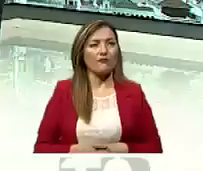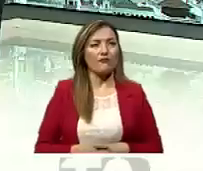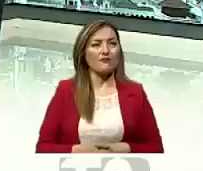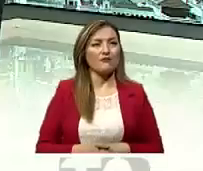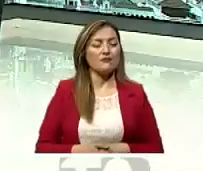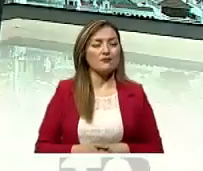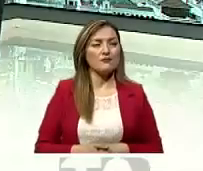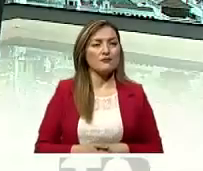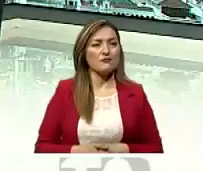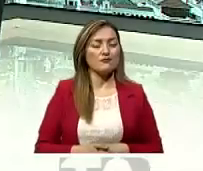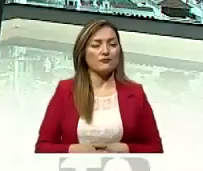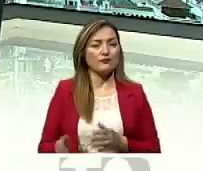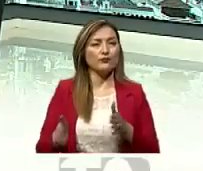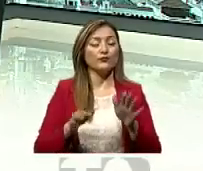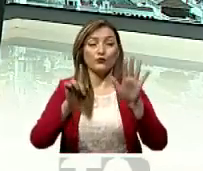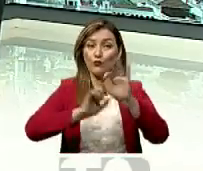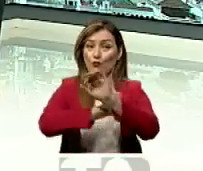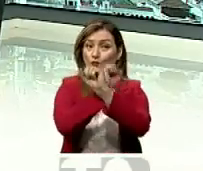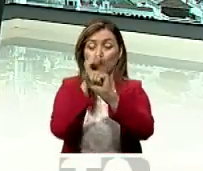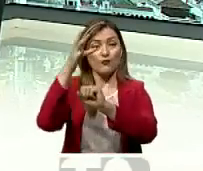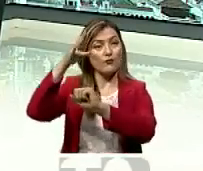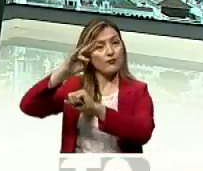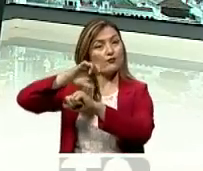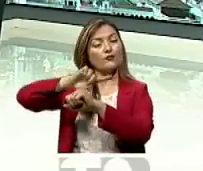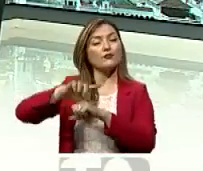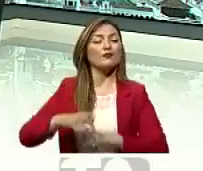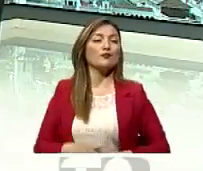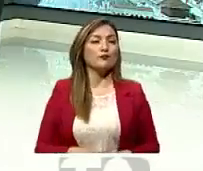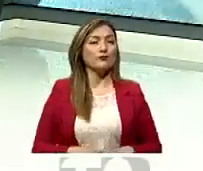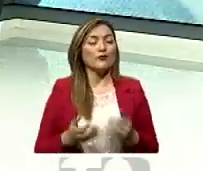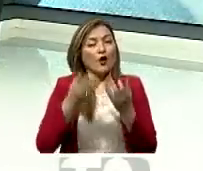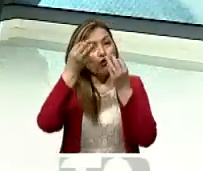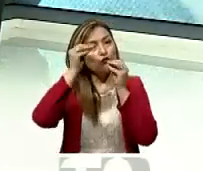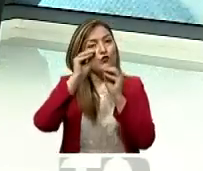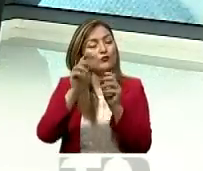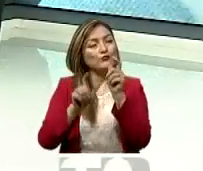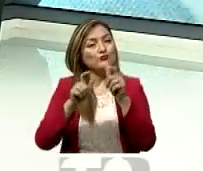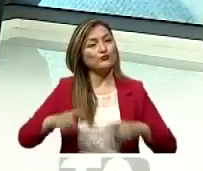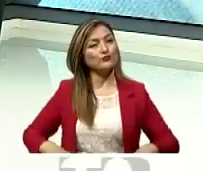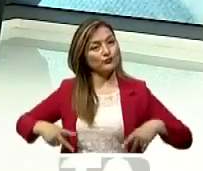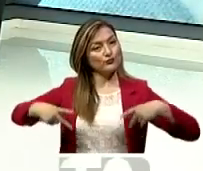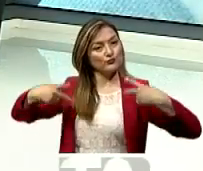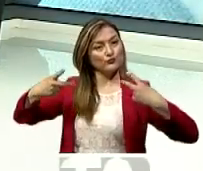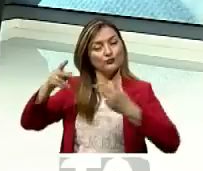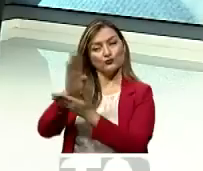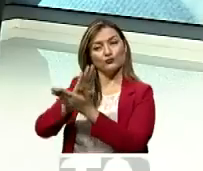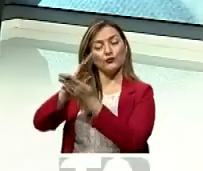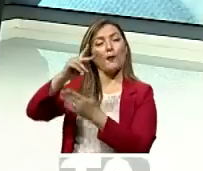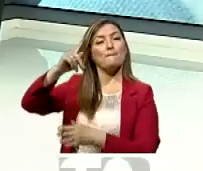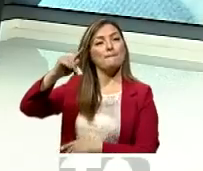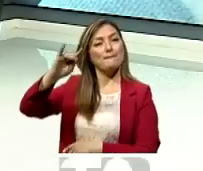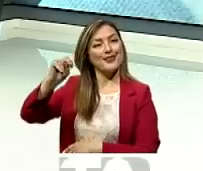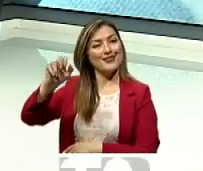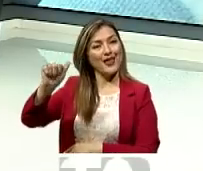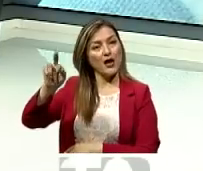horas. 6 de la mañana con 17 minutos. Ahora les contamos que moradores del Pinar Alto, en el norte de Quito, denuncian que